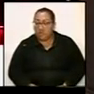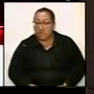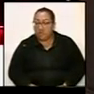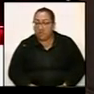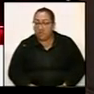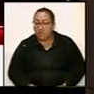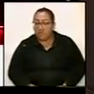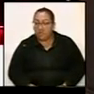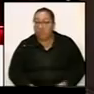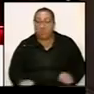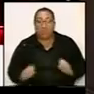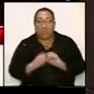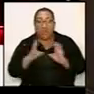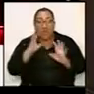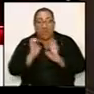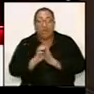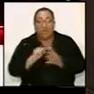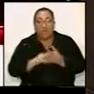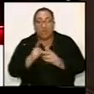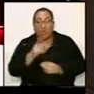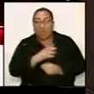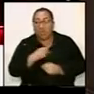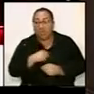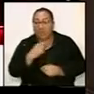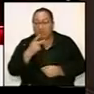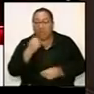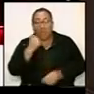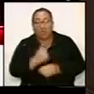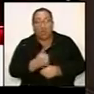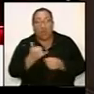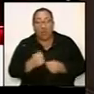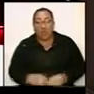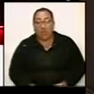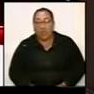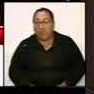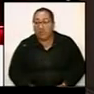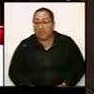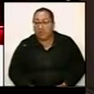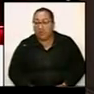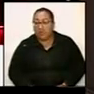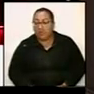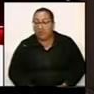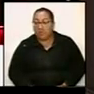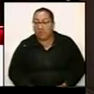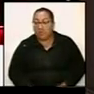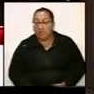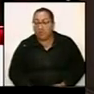Es un claro ejemplo. El Estado se ve obligado hoy a resolver